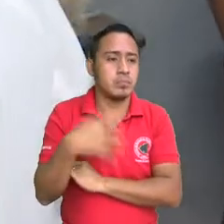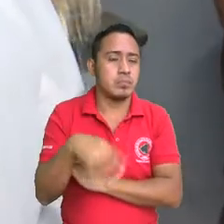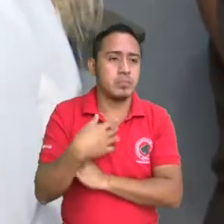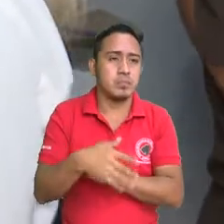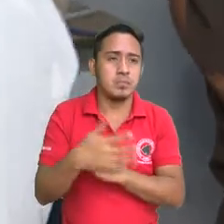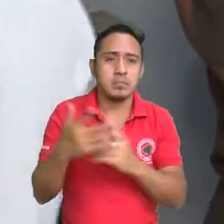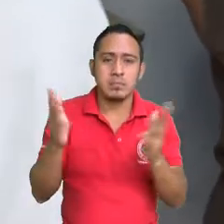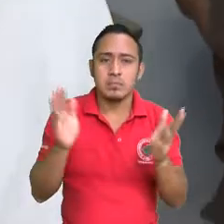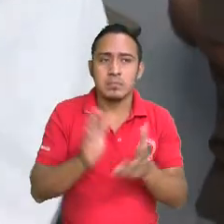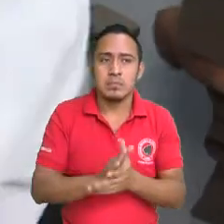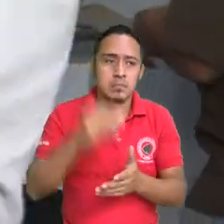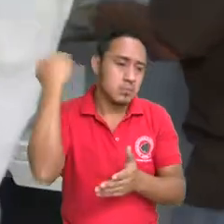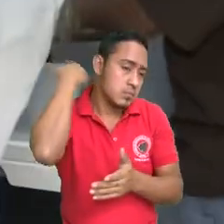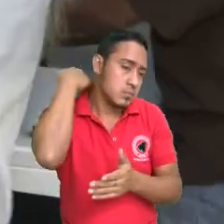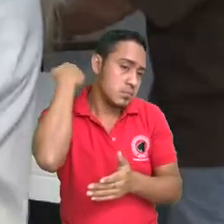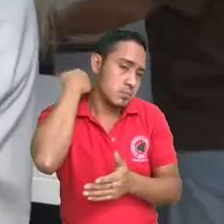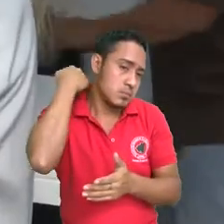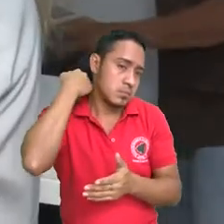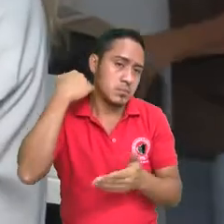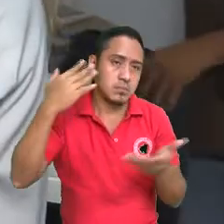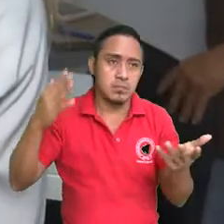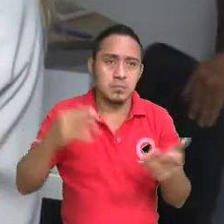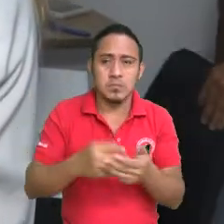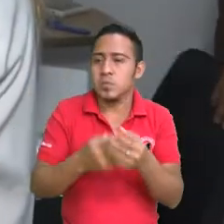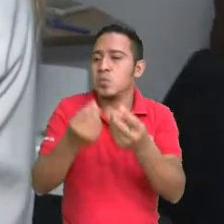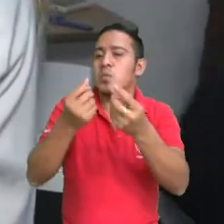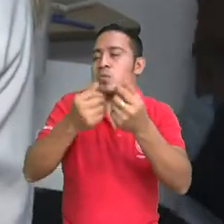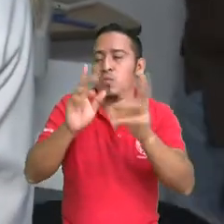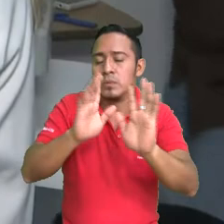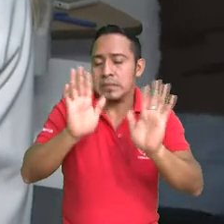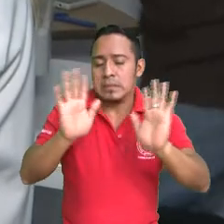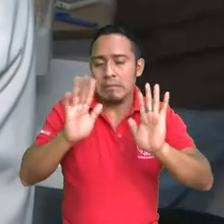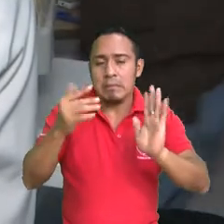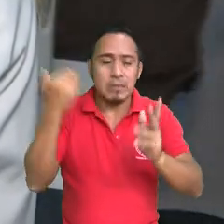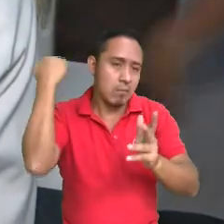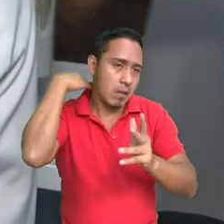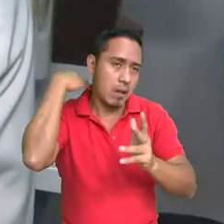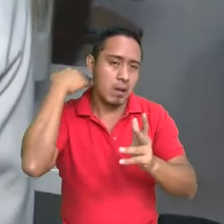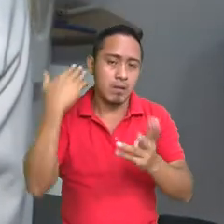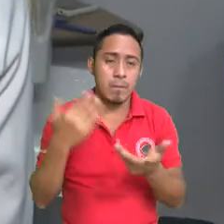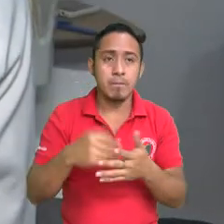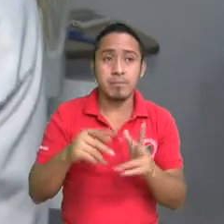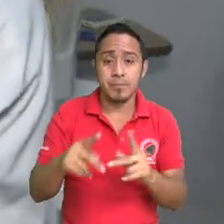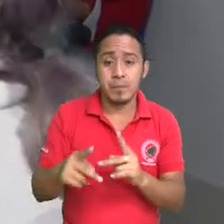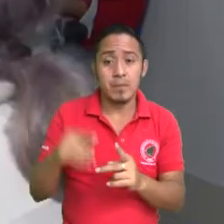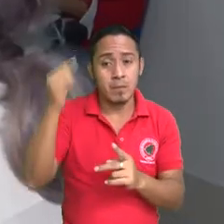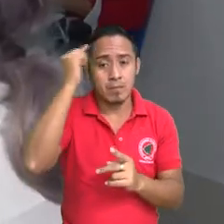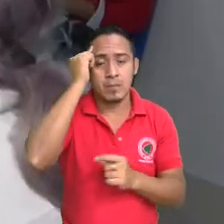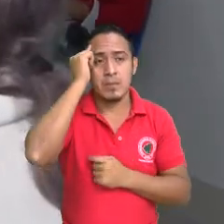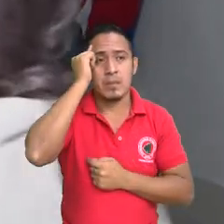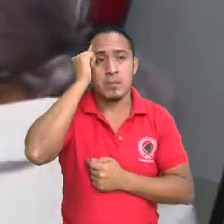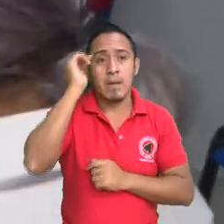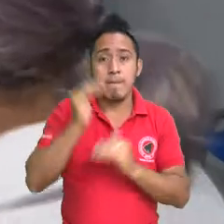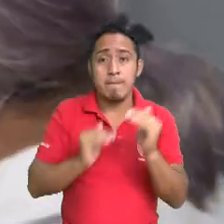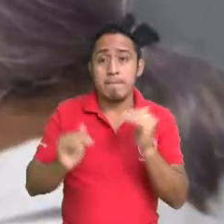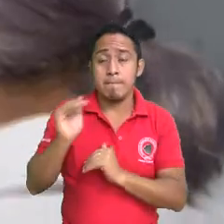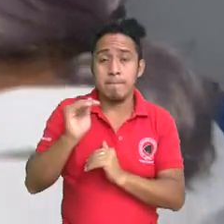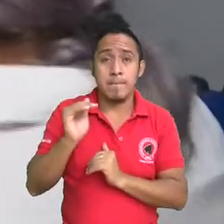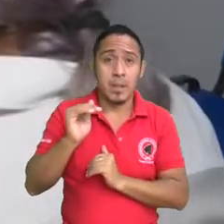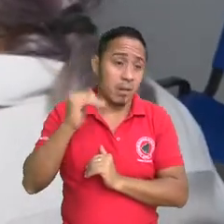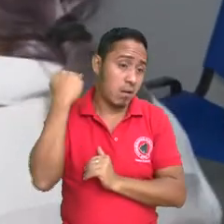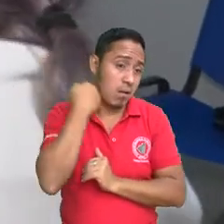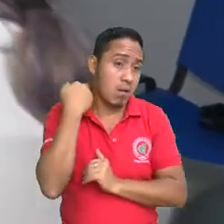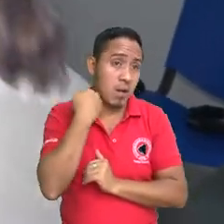hasta carísimos, pues. No vamos a hablar de precio. Las personas creen, algunas, que entre más